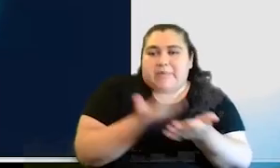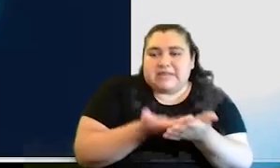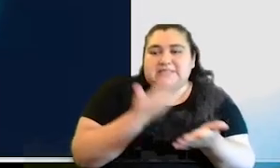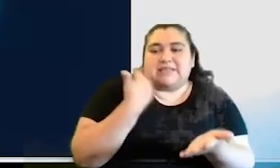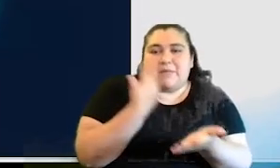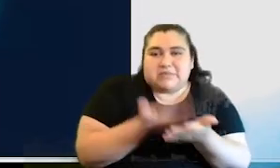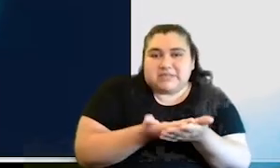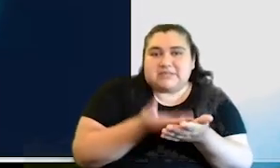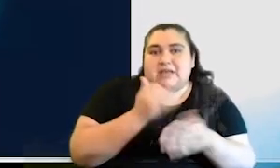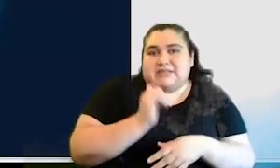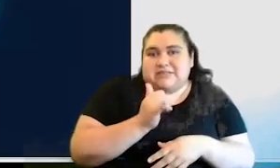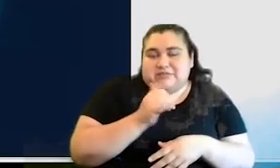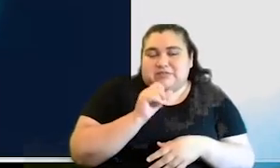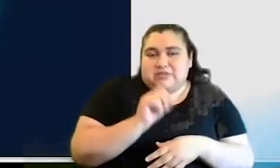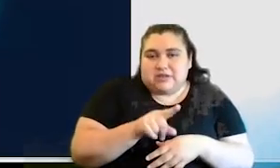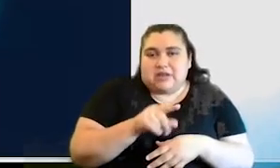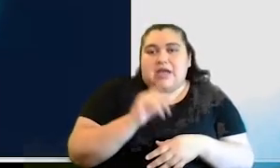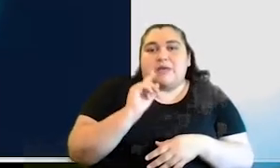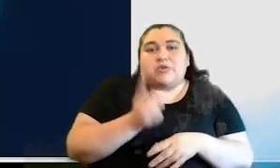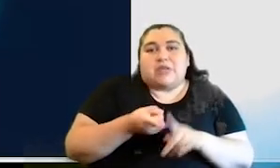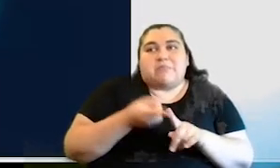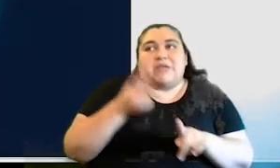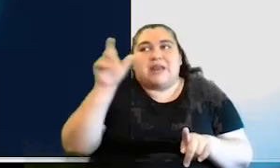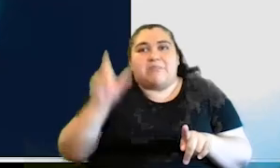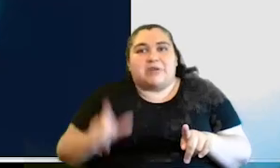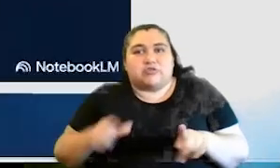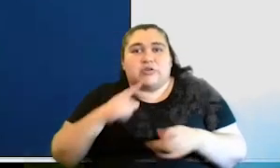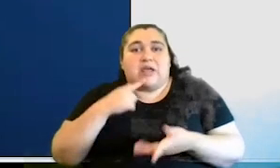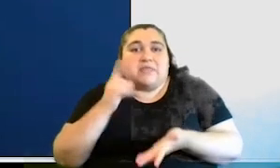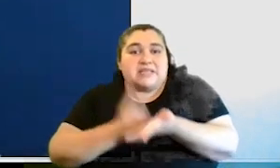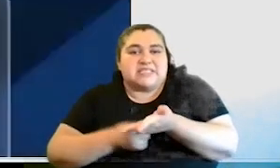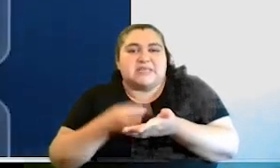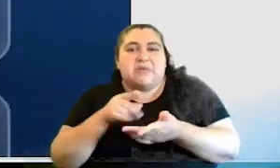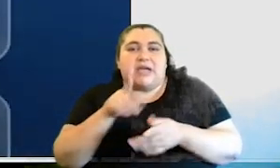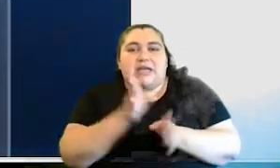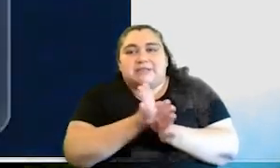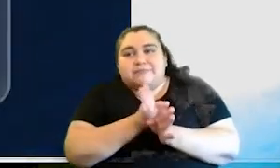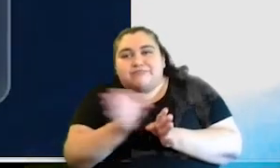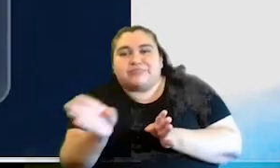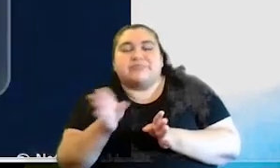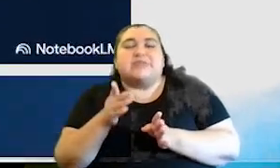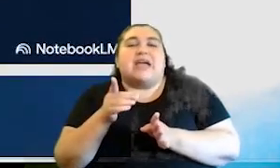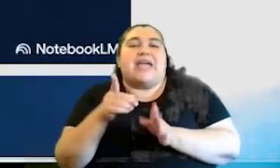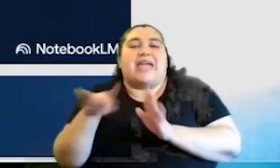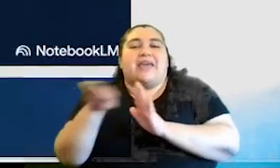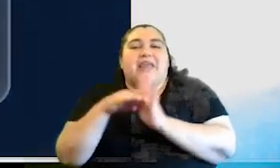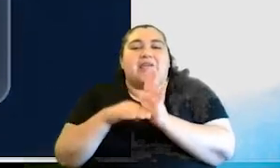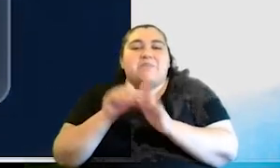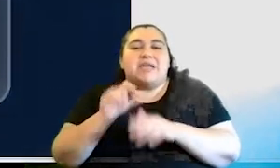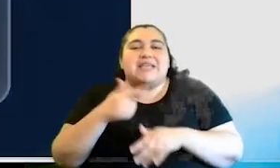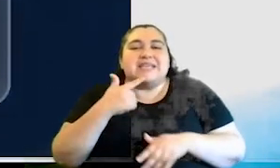nuestra agente de retención, como para el contribuyente que elige el régimen simplificado para tributar el impuesto a las ganancias.